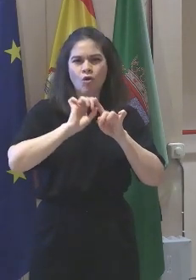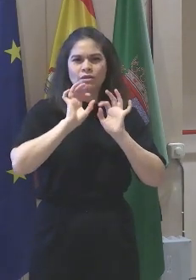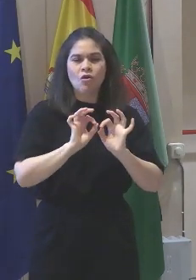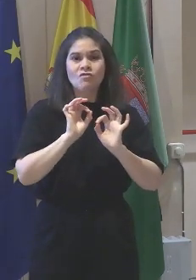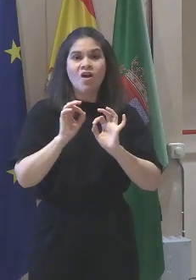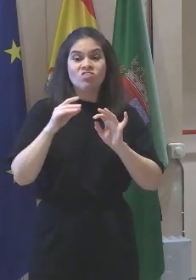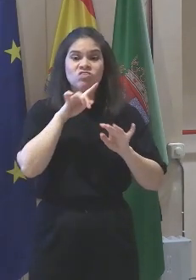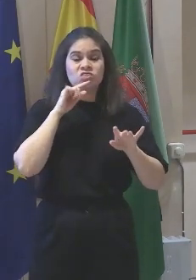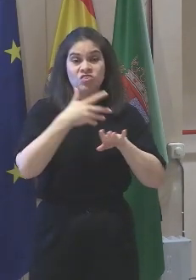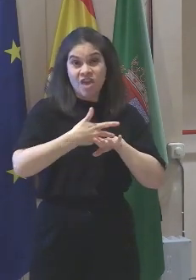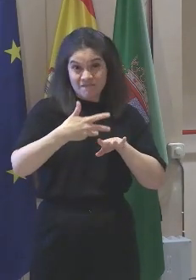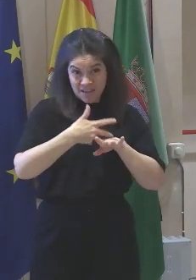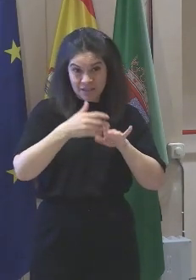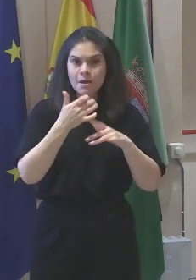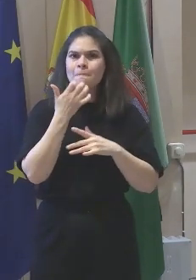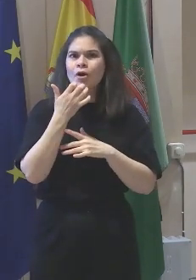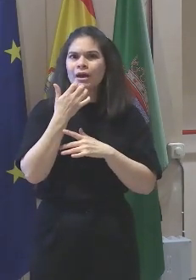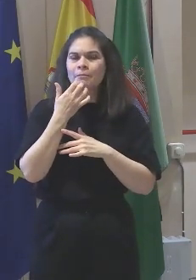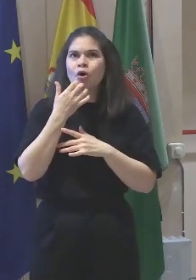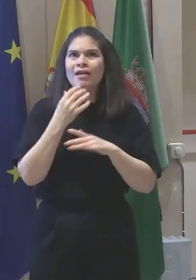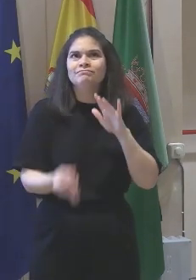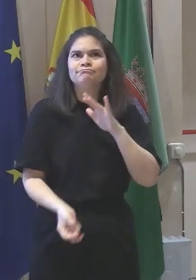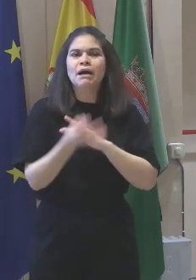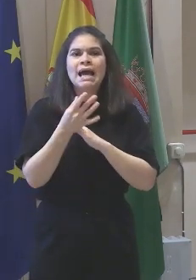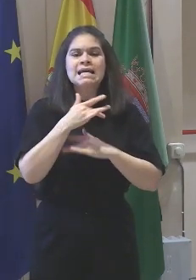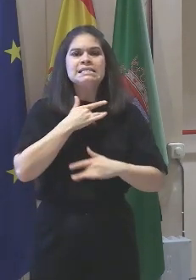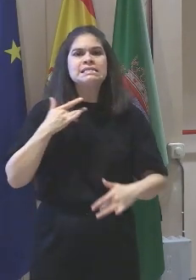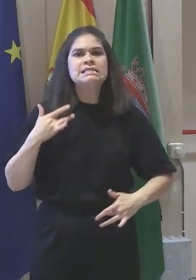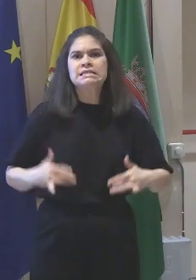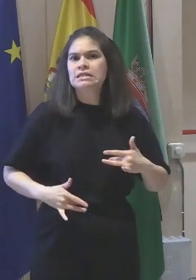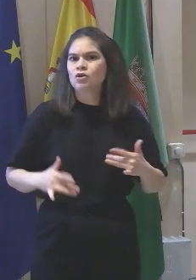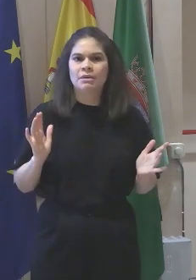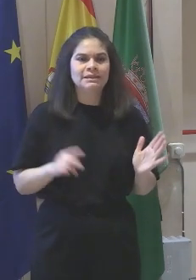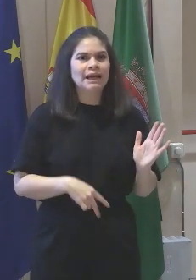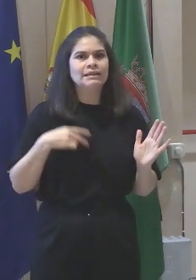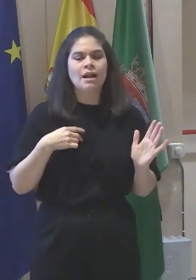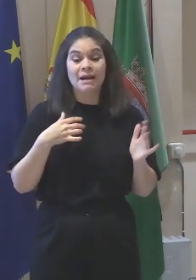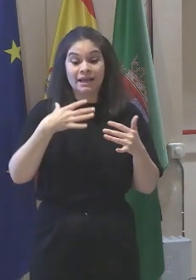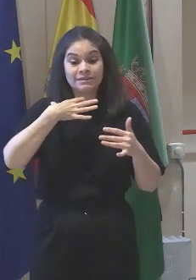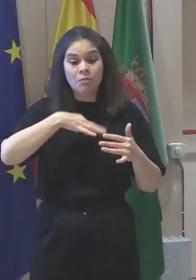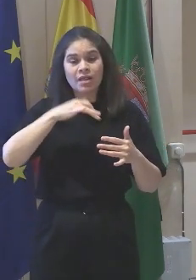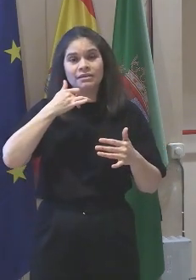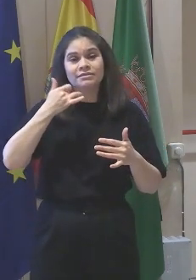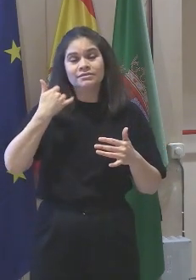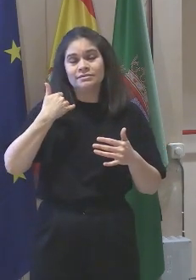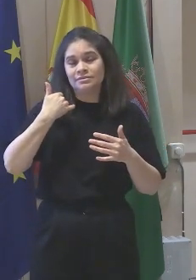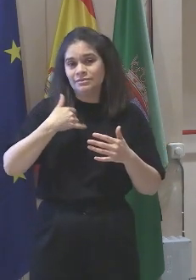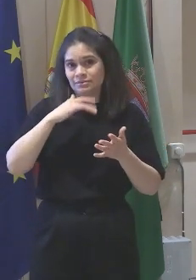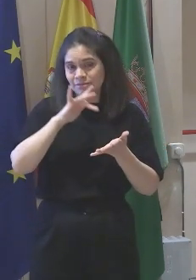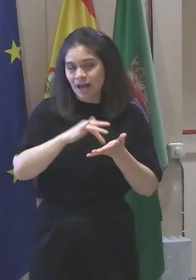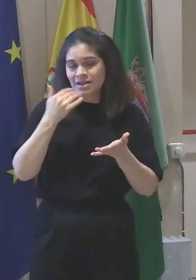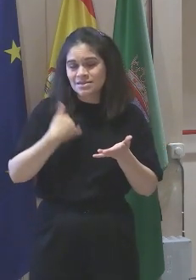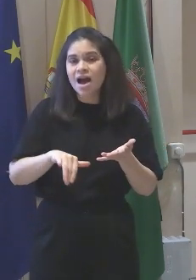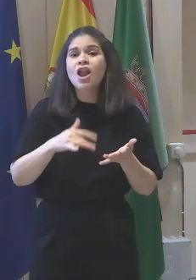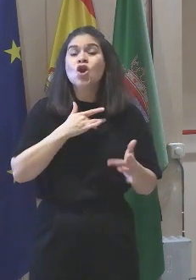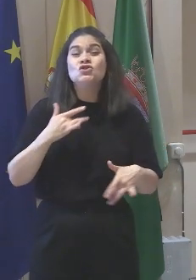diabetes en una sobrecarga oral, por ejemplo, ni producir síntomas. En general, para que se produzcan los síntomas típicos cardinales de la